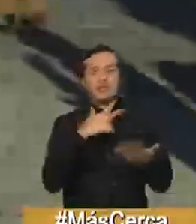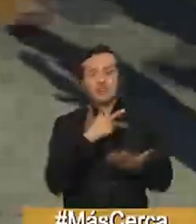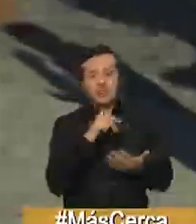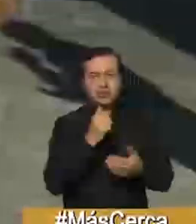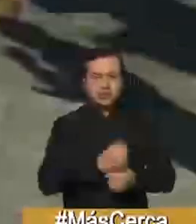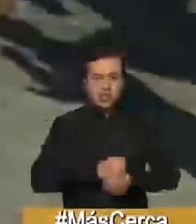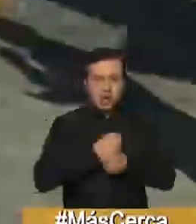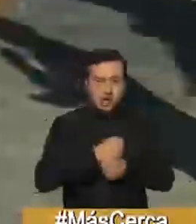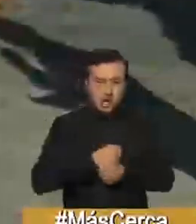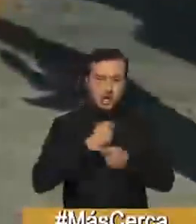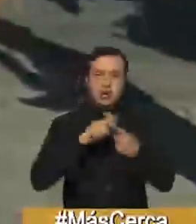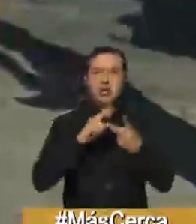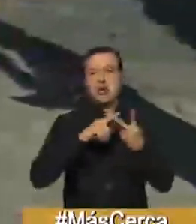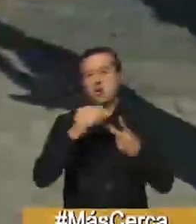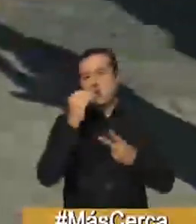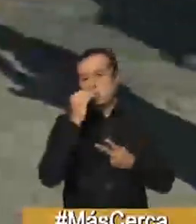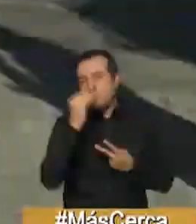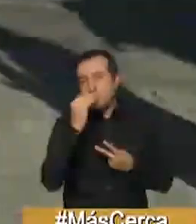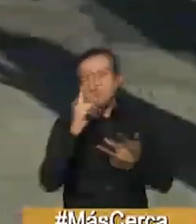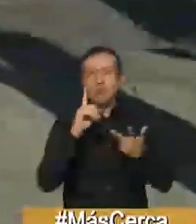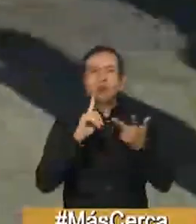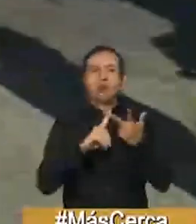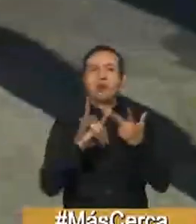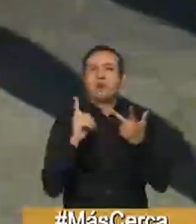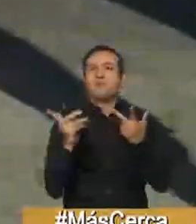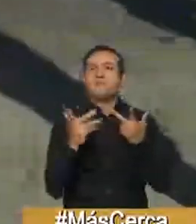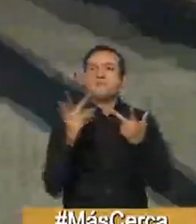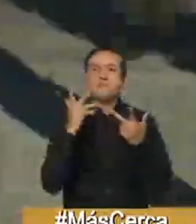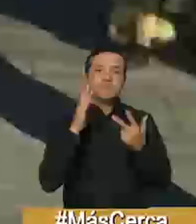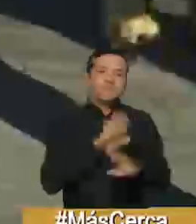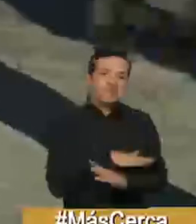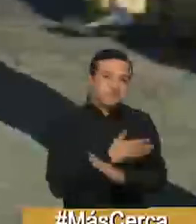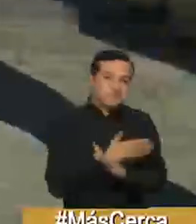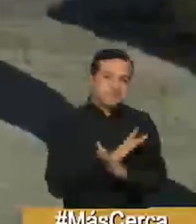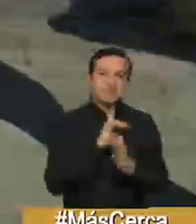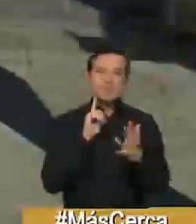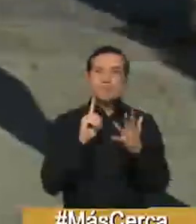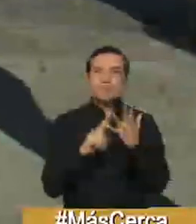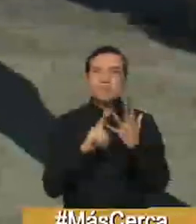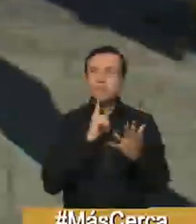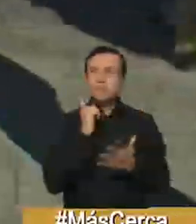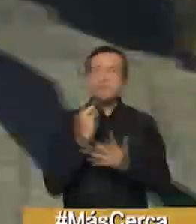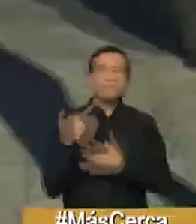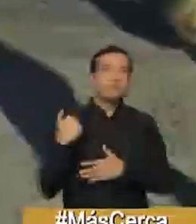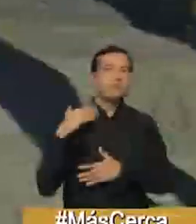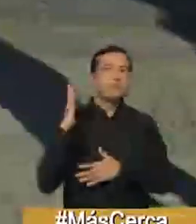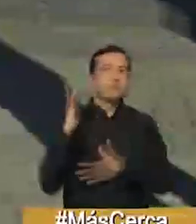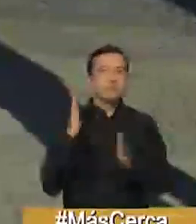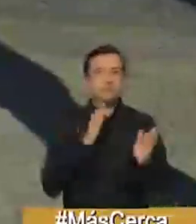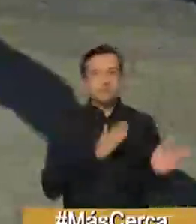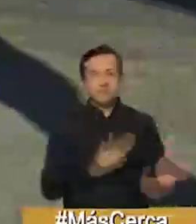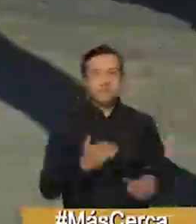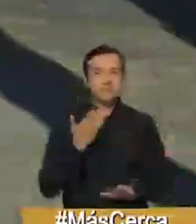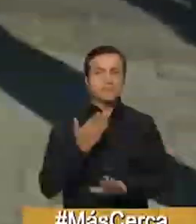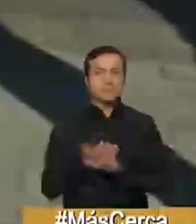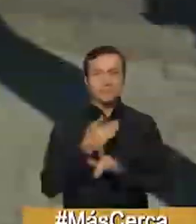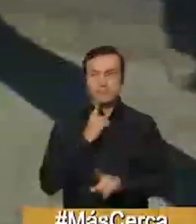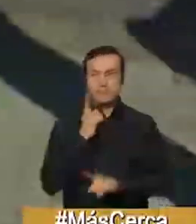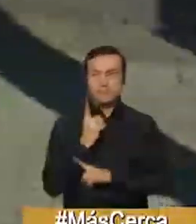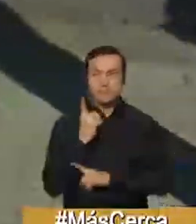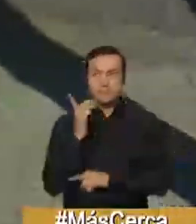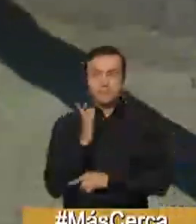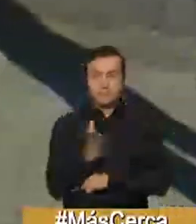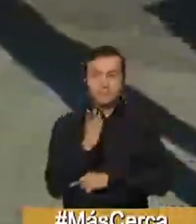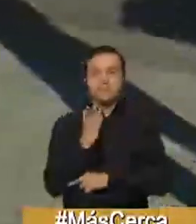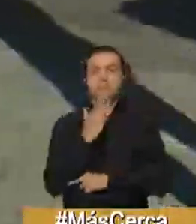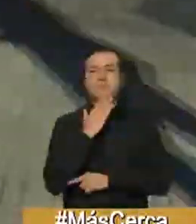tema de la gastronomía, también bandas más que ofrecer por parte